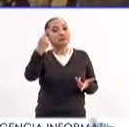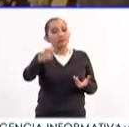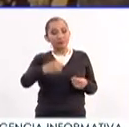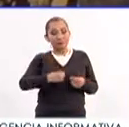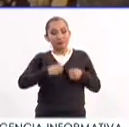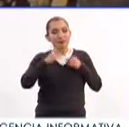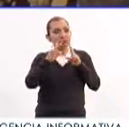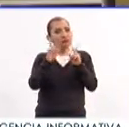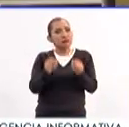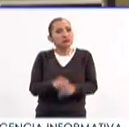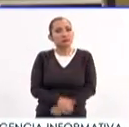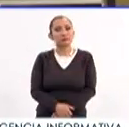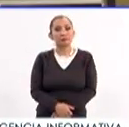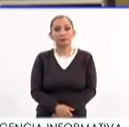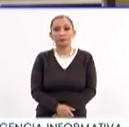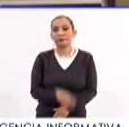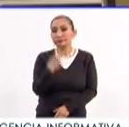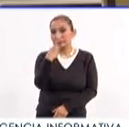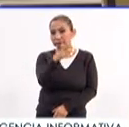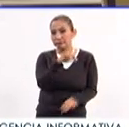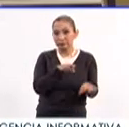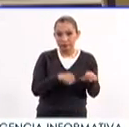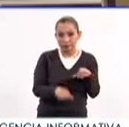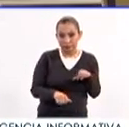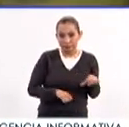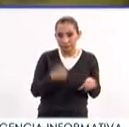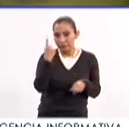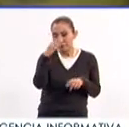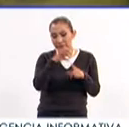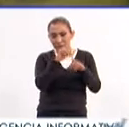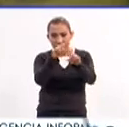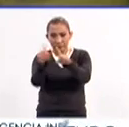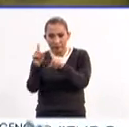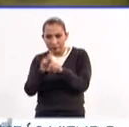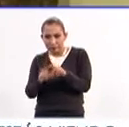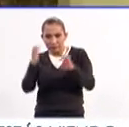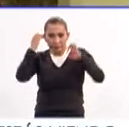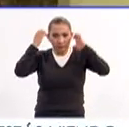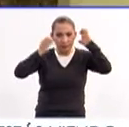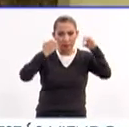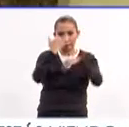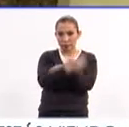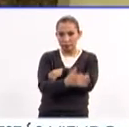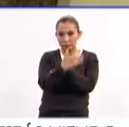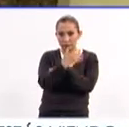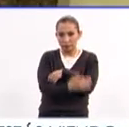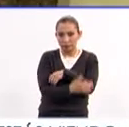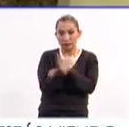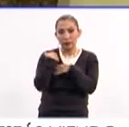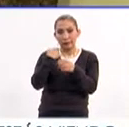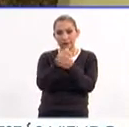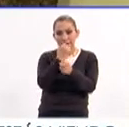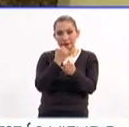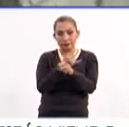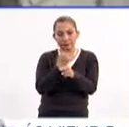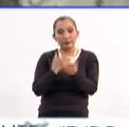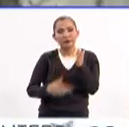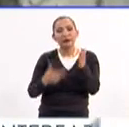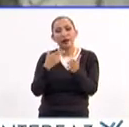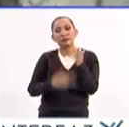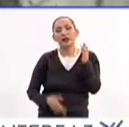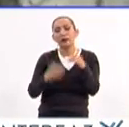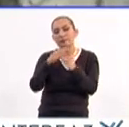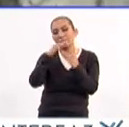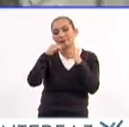en paz. Entre sus actividades sobresalen las diversas exposiciones temporales, talleres, mesas de análisis